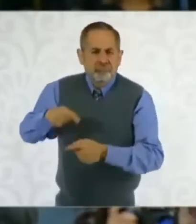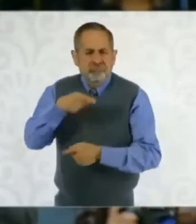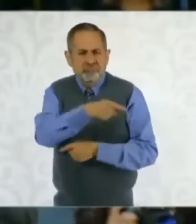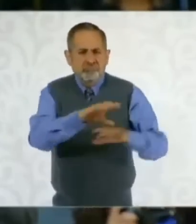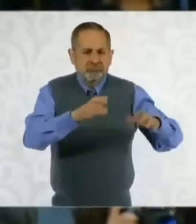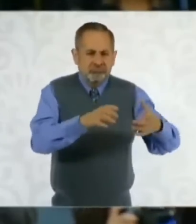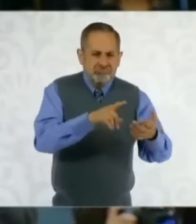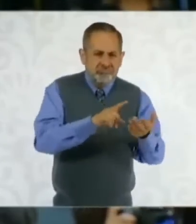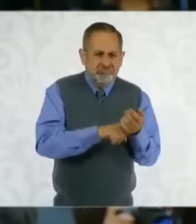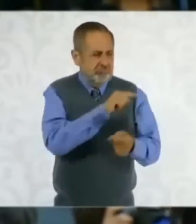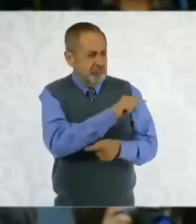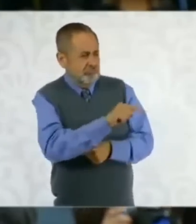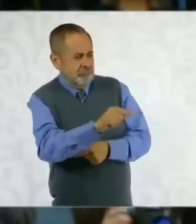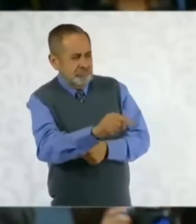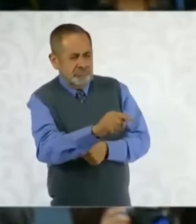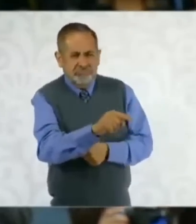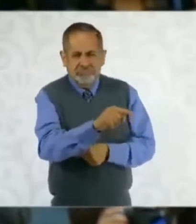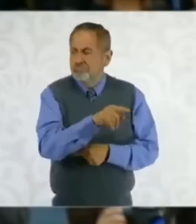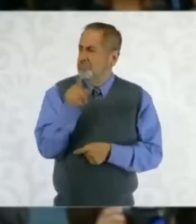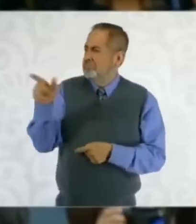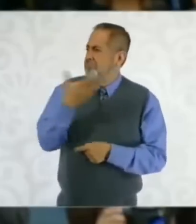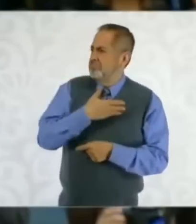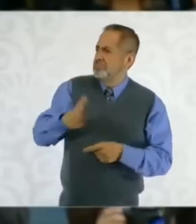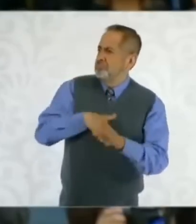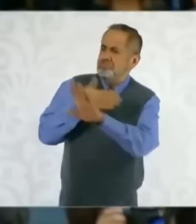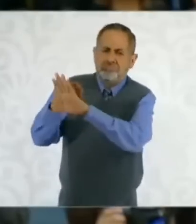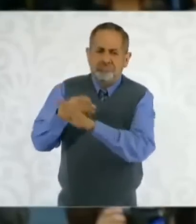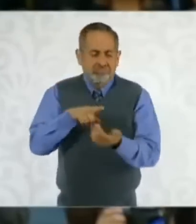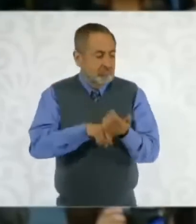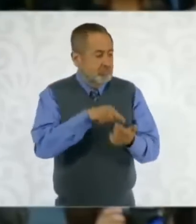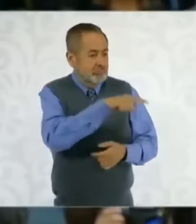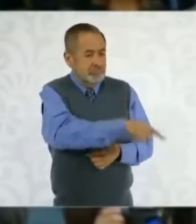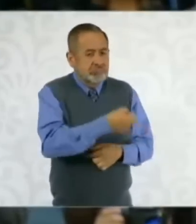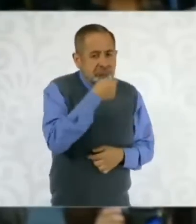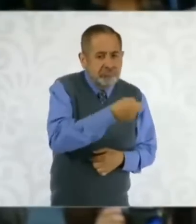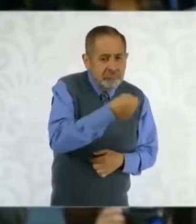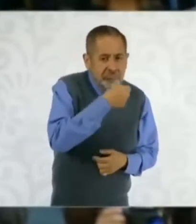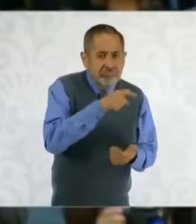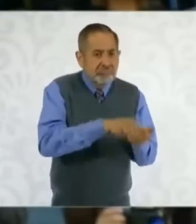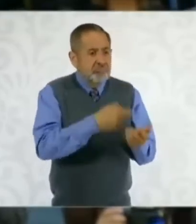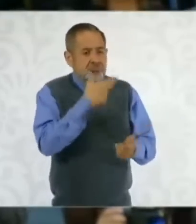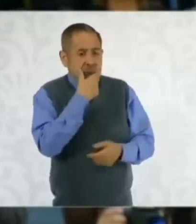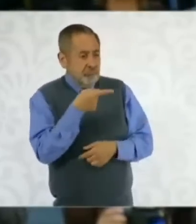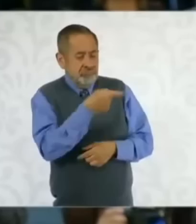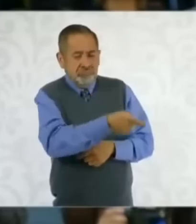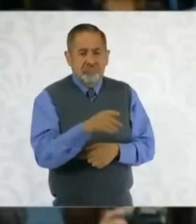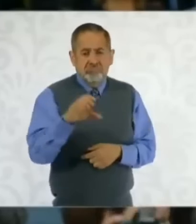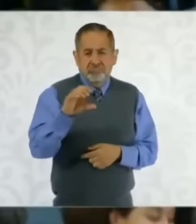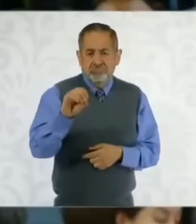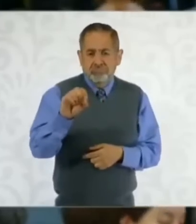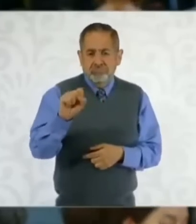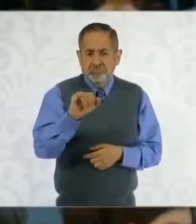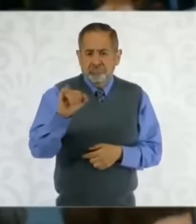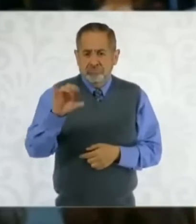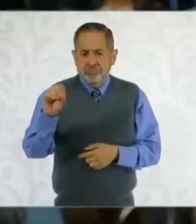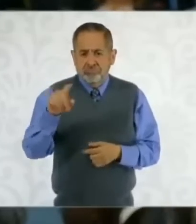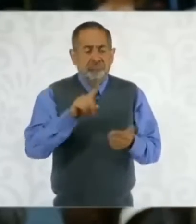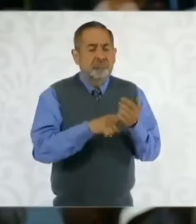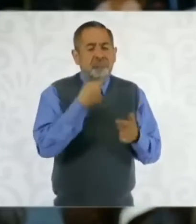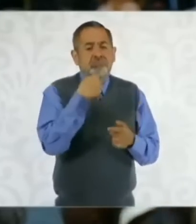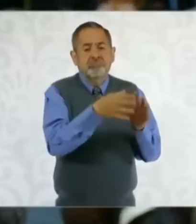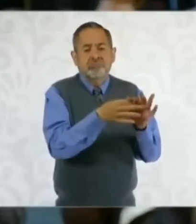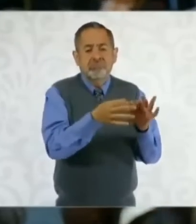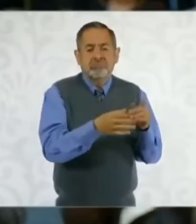us, as y qué interesante de la entrevistadora, José Ramón Cosío, el exministro, habla de